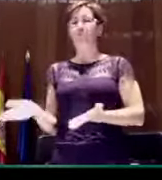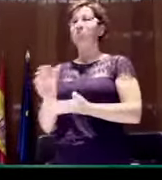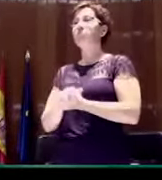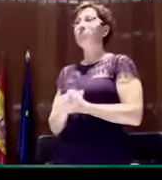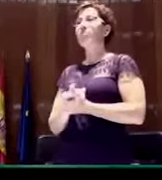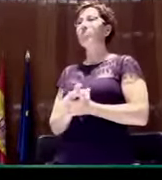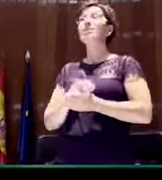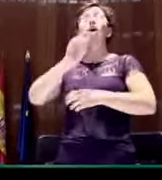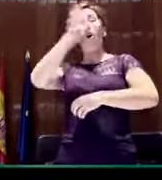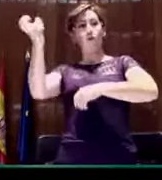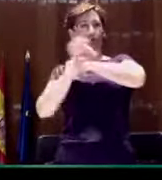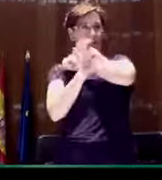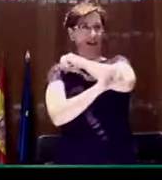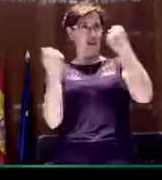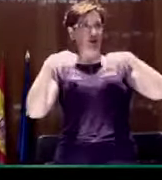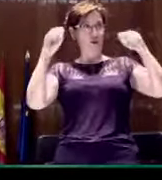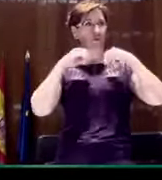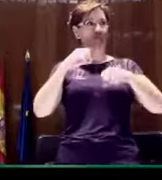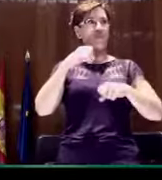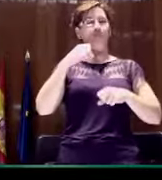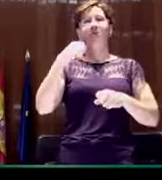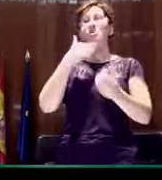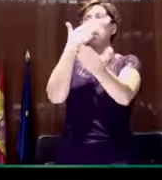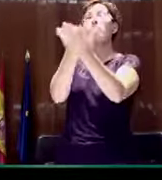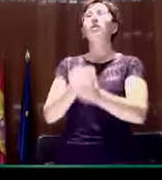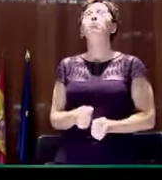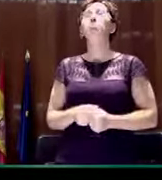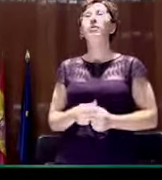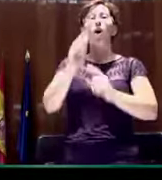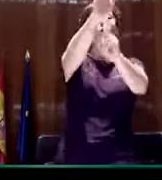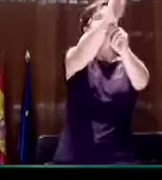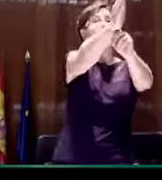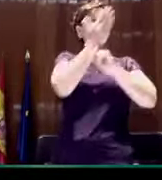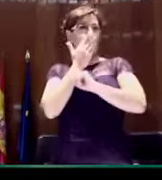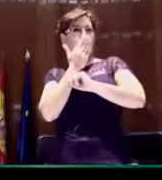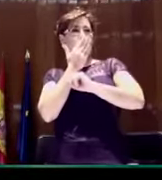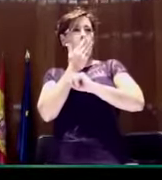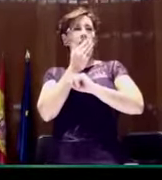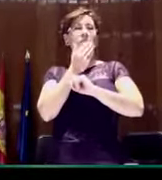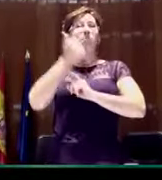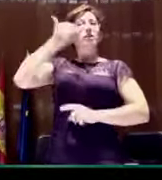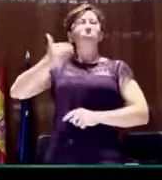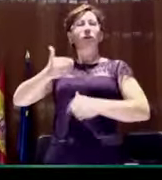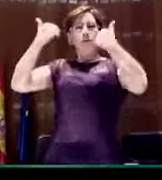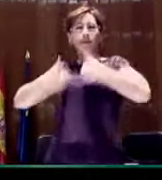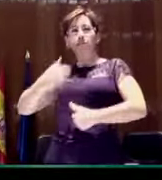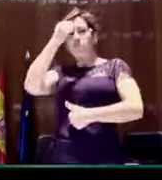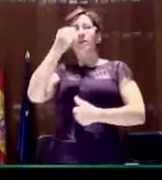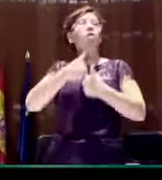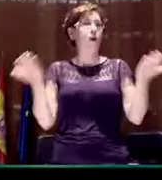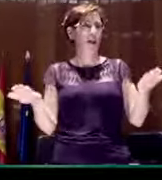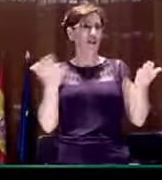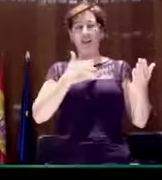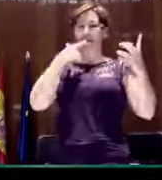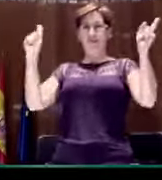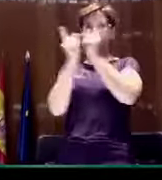les voy a poner cuál piensan que es la propuesta que para mí es más importante, que en cierto modo es diferente de la de Isabel, pero entonces tienen dos